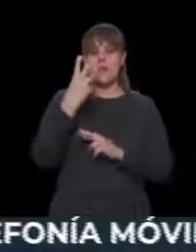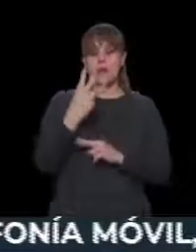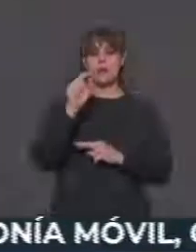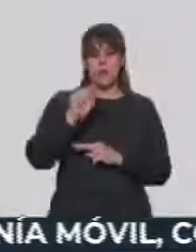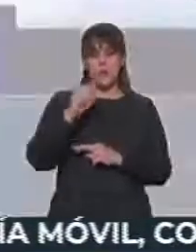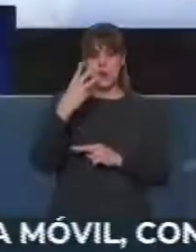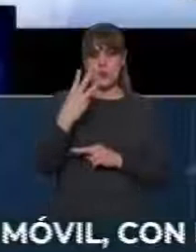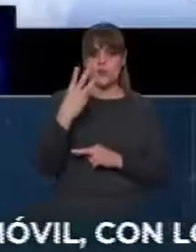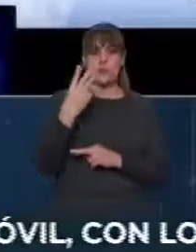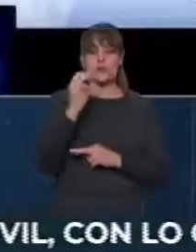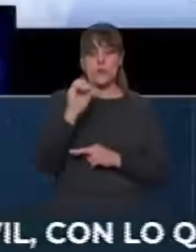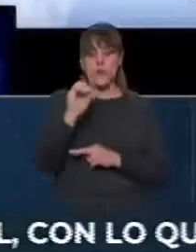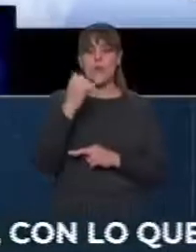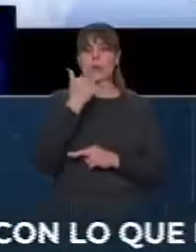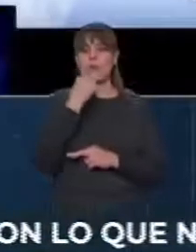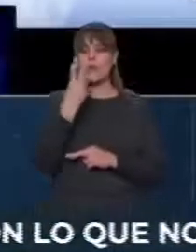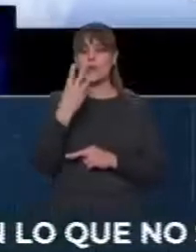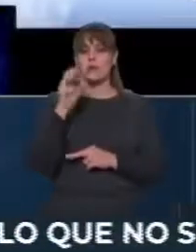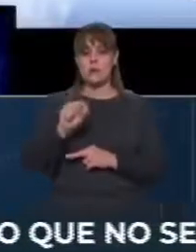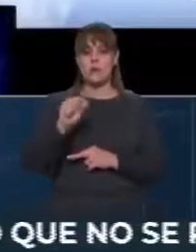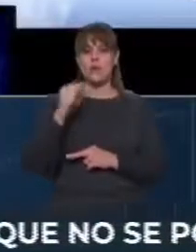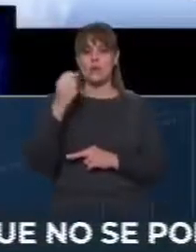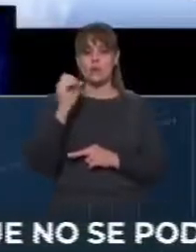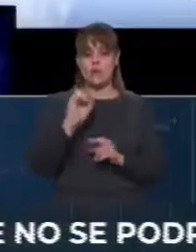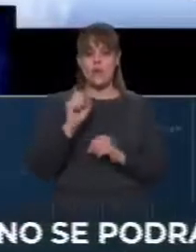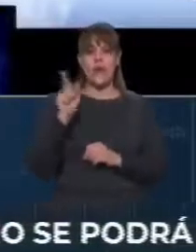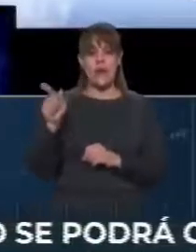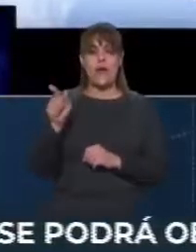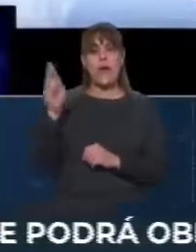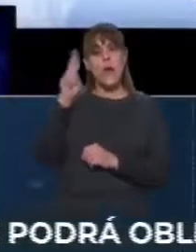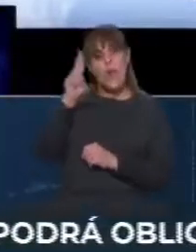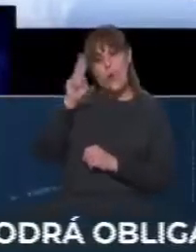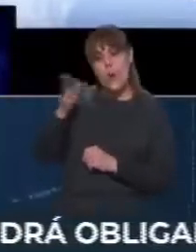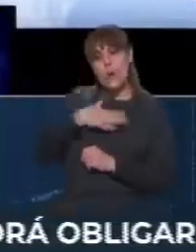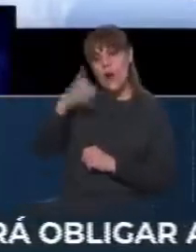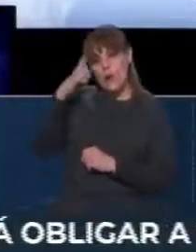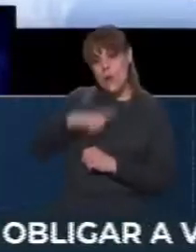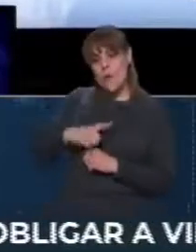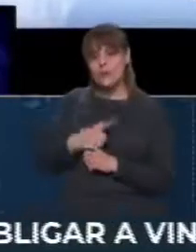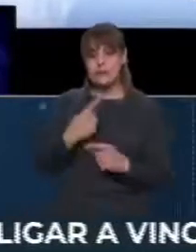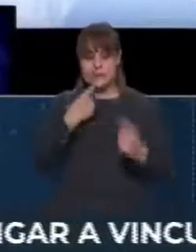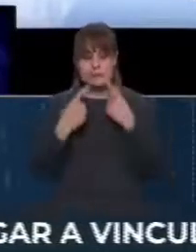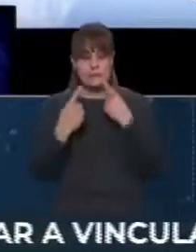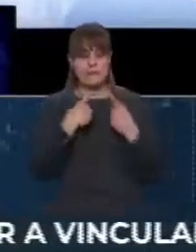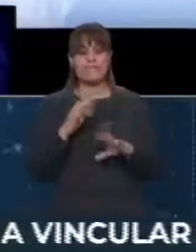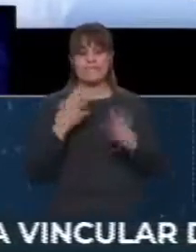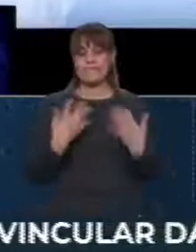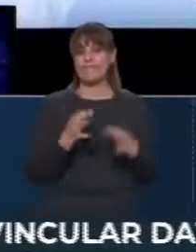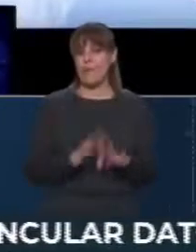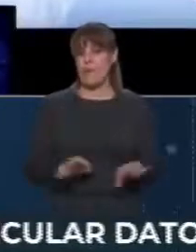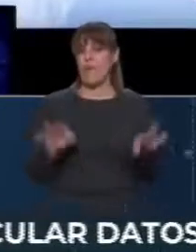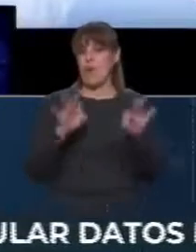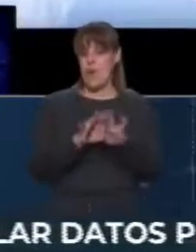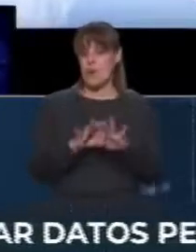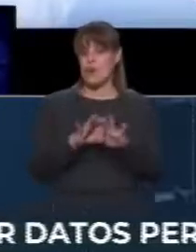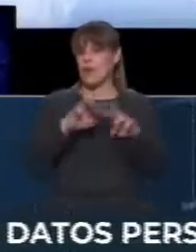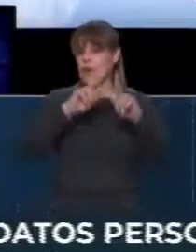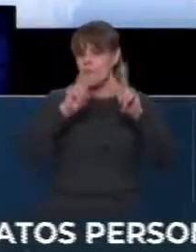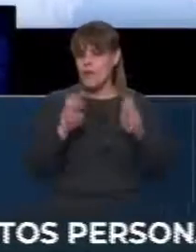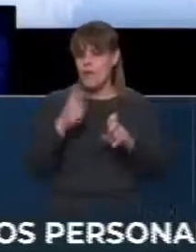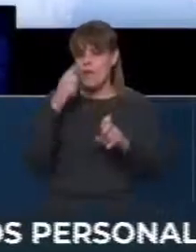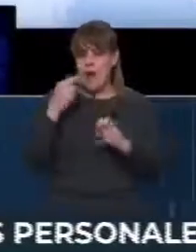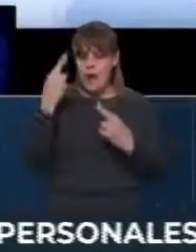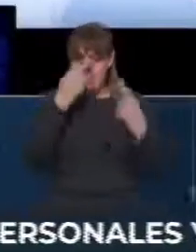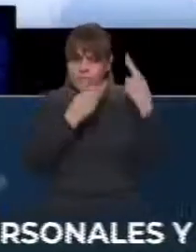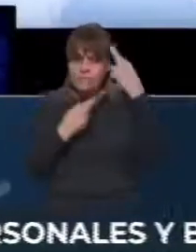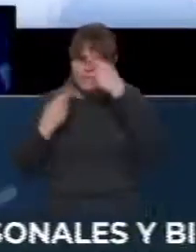miércoles. Jonathan, muy buenas noches, qué gusto saludarte. Una discusión necesaria la que se está llevando alrededor de una revisión y